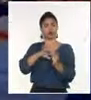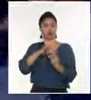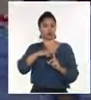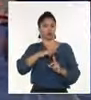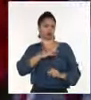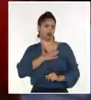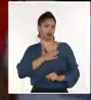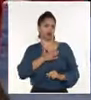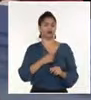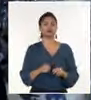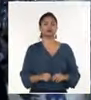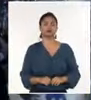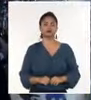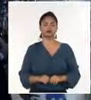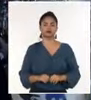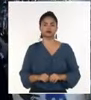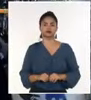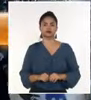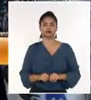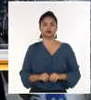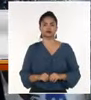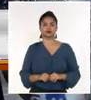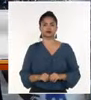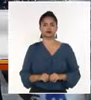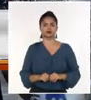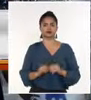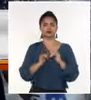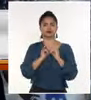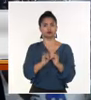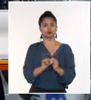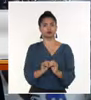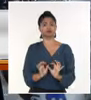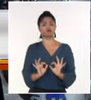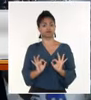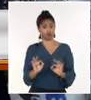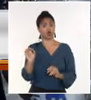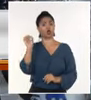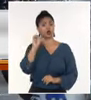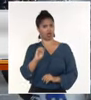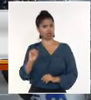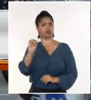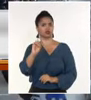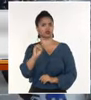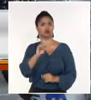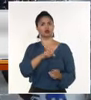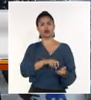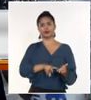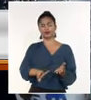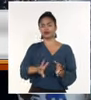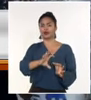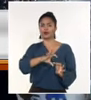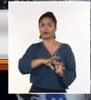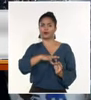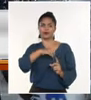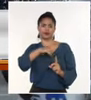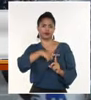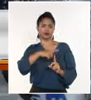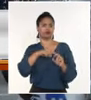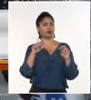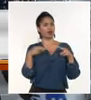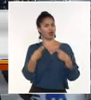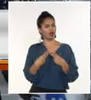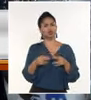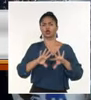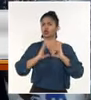resaltar la organización que le ha dado la provincia de Guantánamo a este evento, todo el